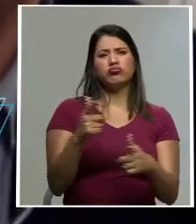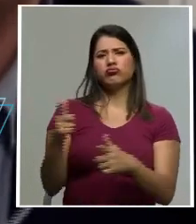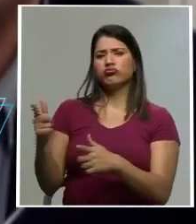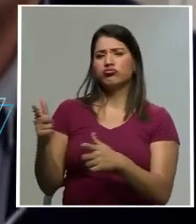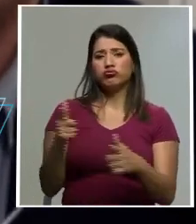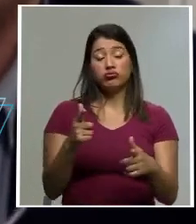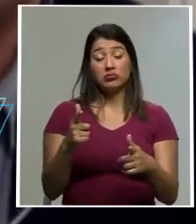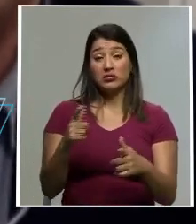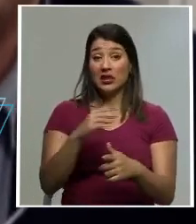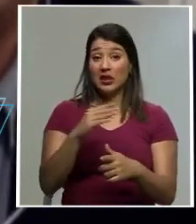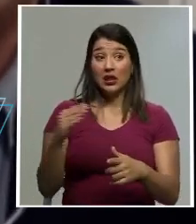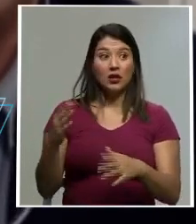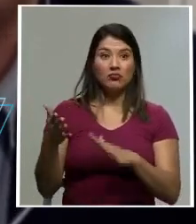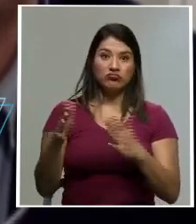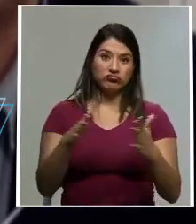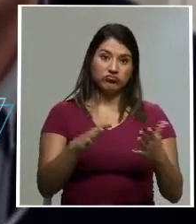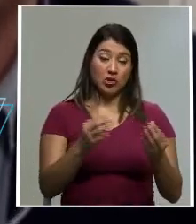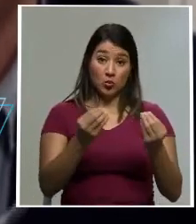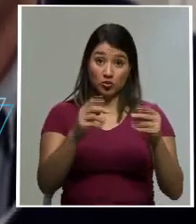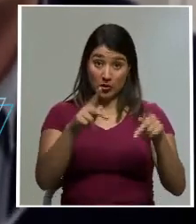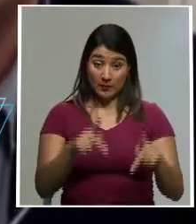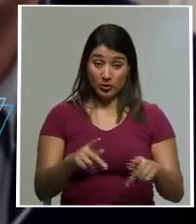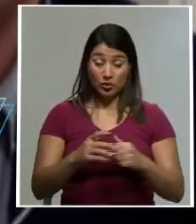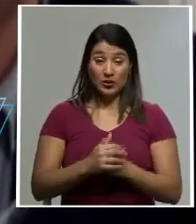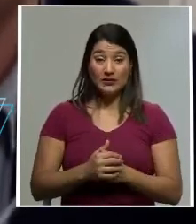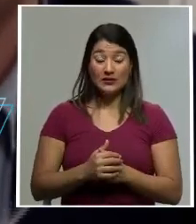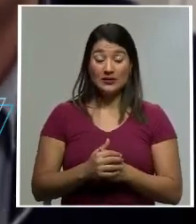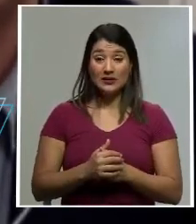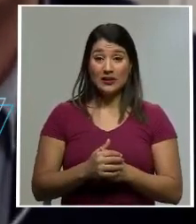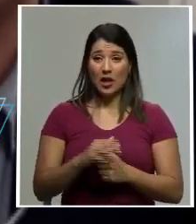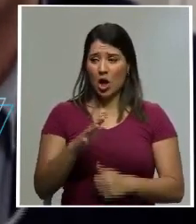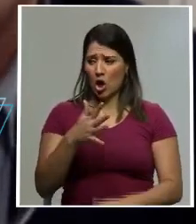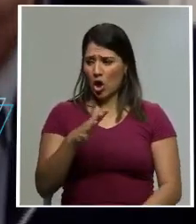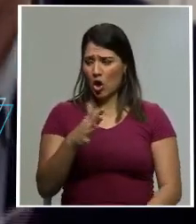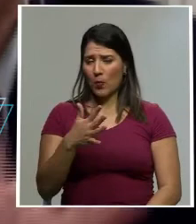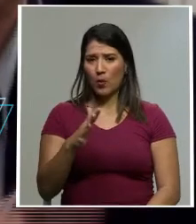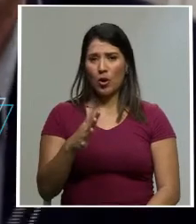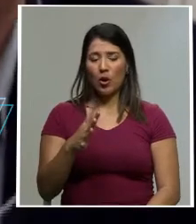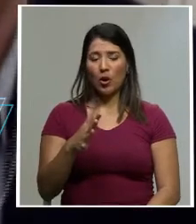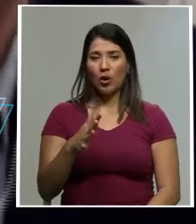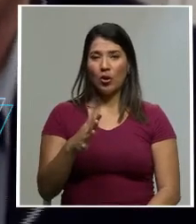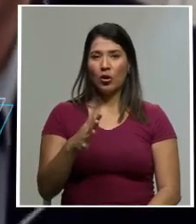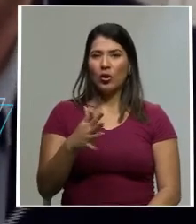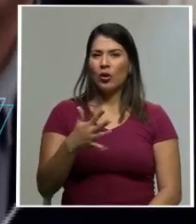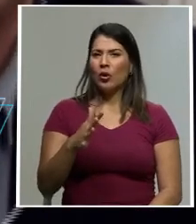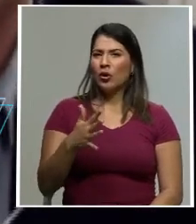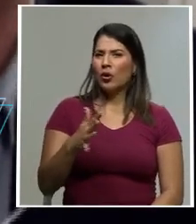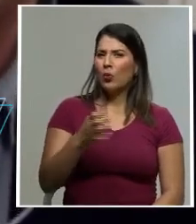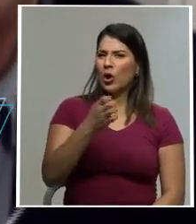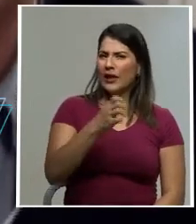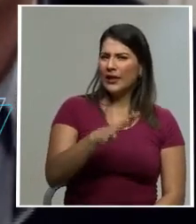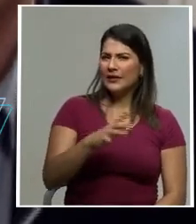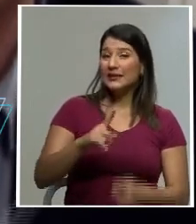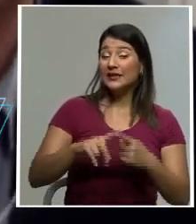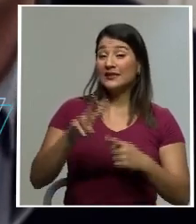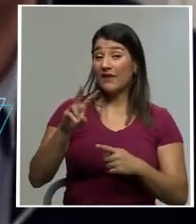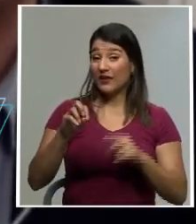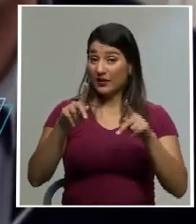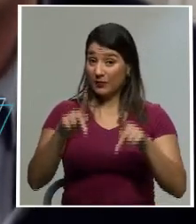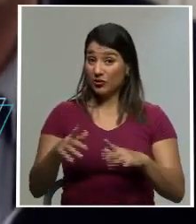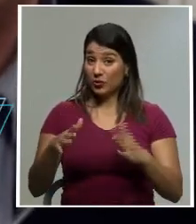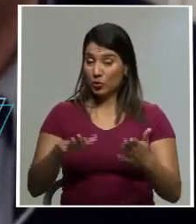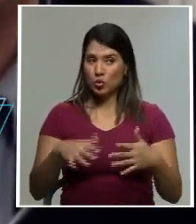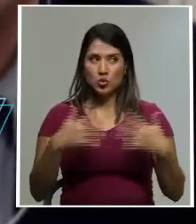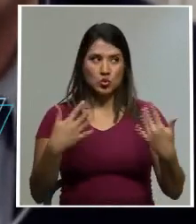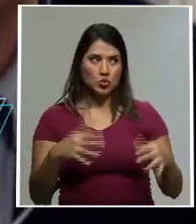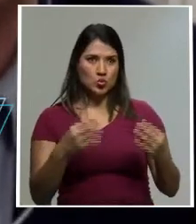mató una buena cantidad de personas. O sea, creo que fueron como 10, entre como 15 y 20 personas fueron.